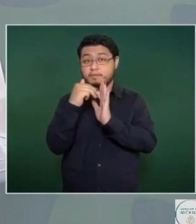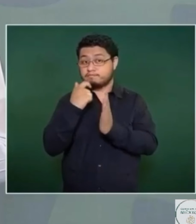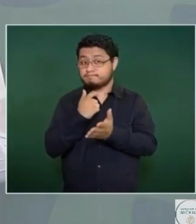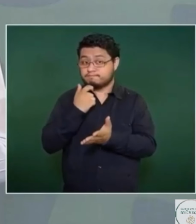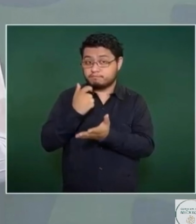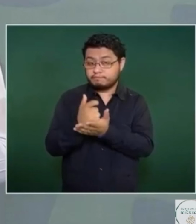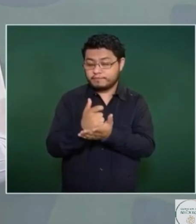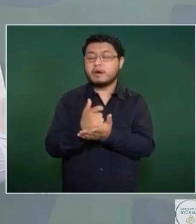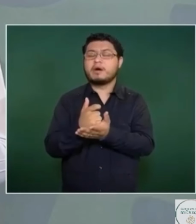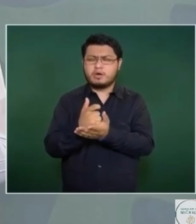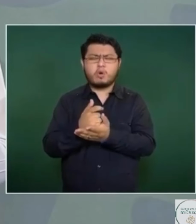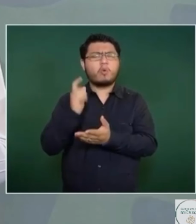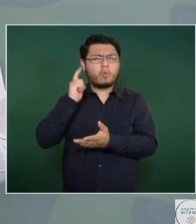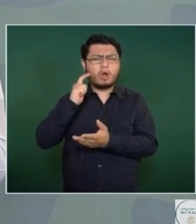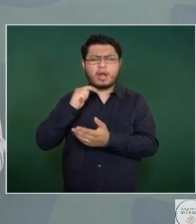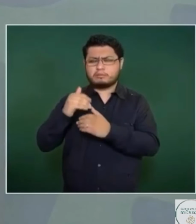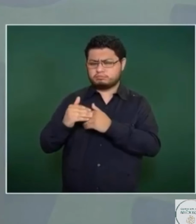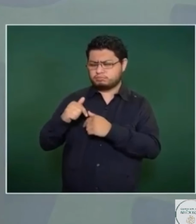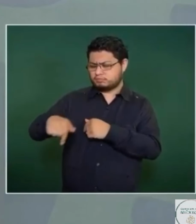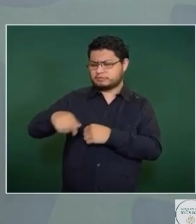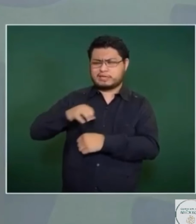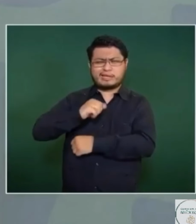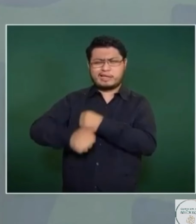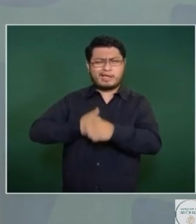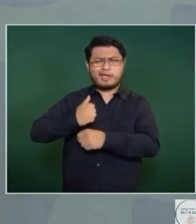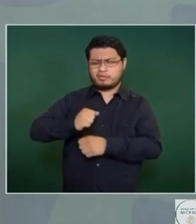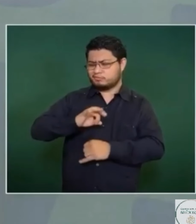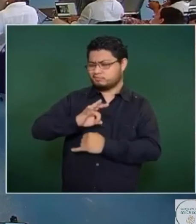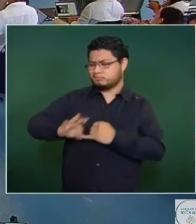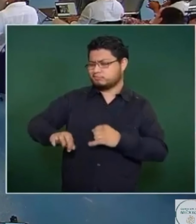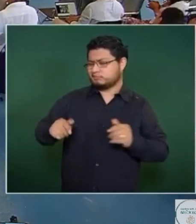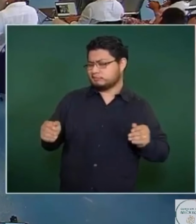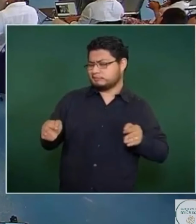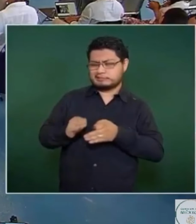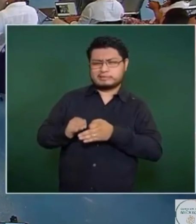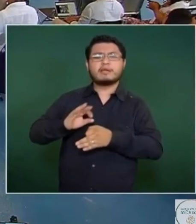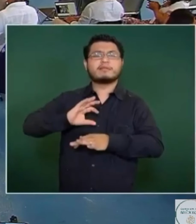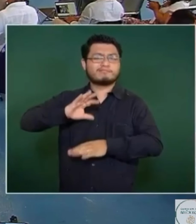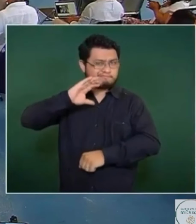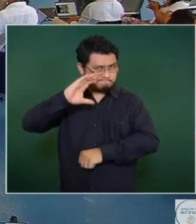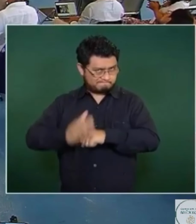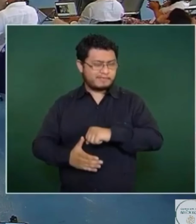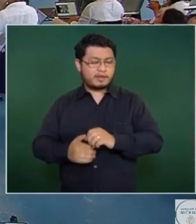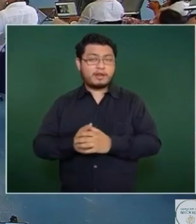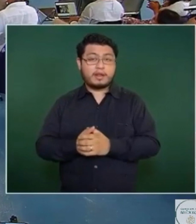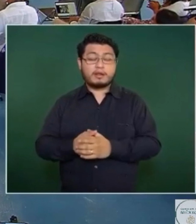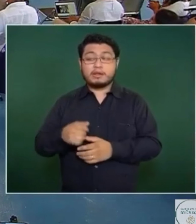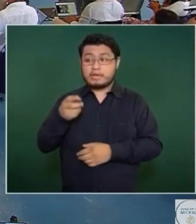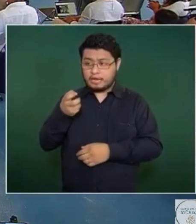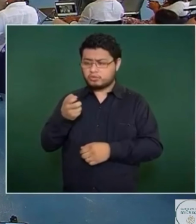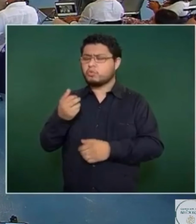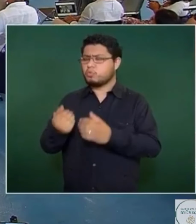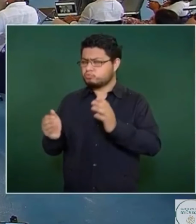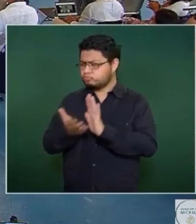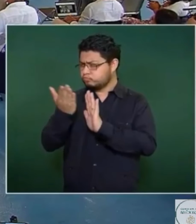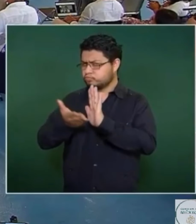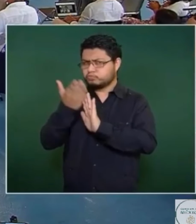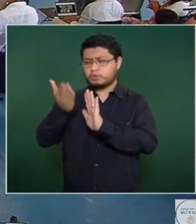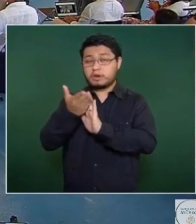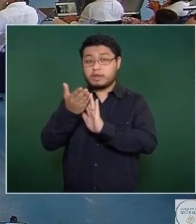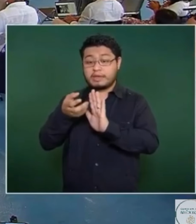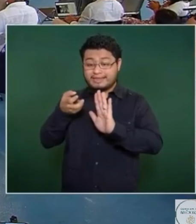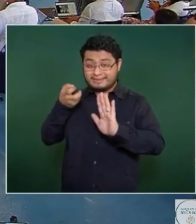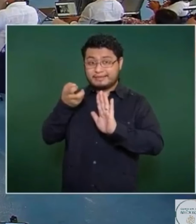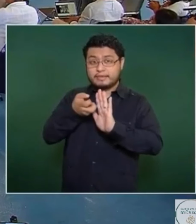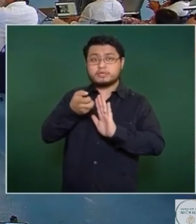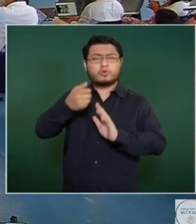esperamos concluir a finales de este año, según lo que platiqué el día de ayer con el almirante Ojeda, este hospital. Y la buena noticia es que este hospital